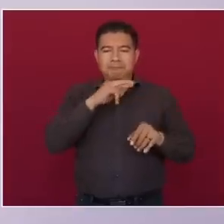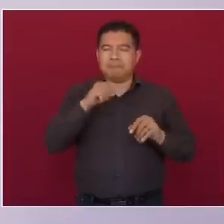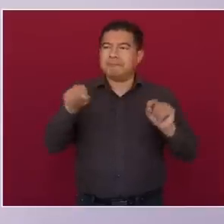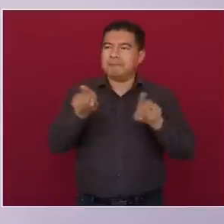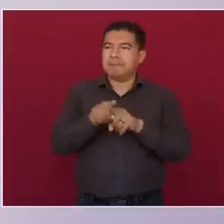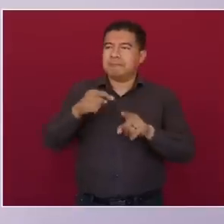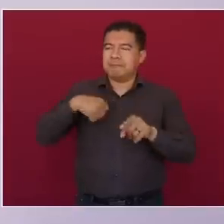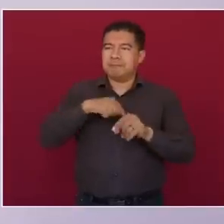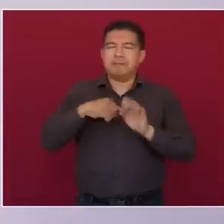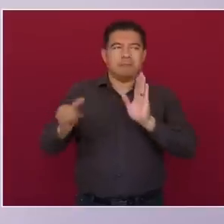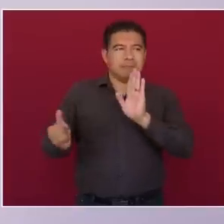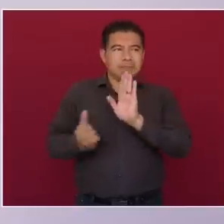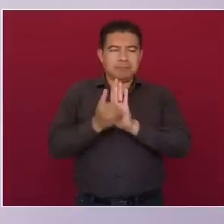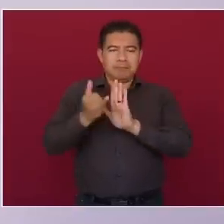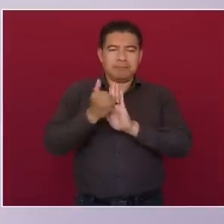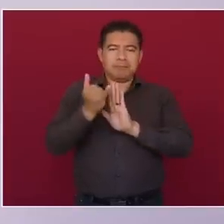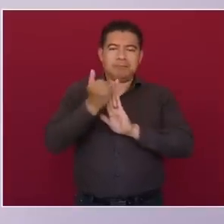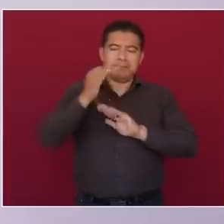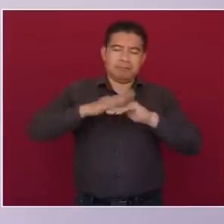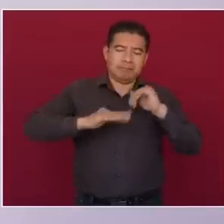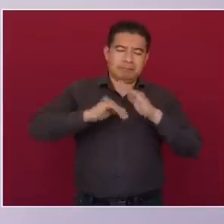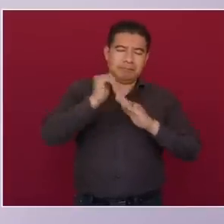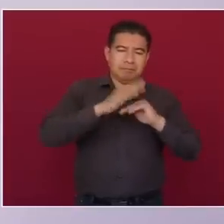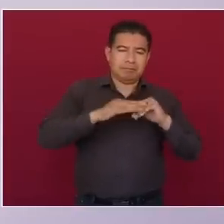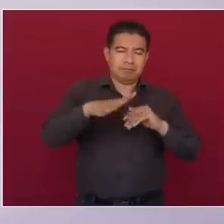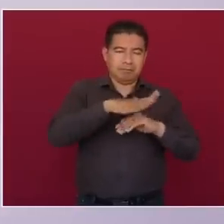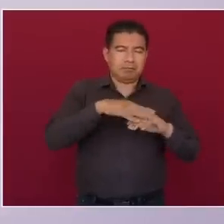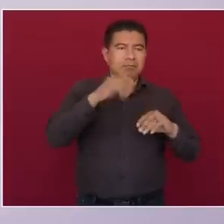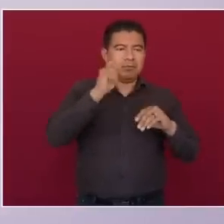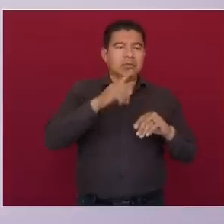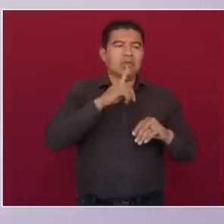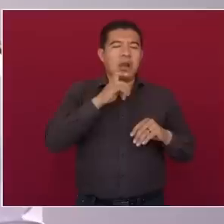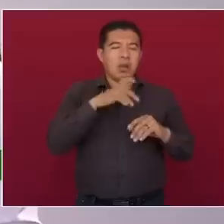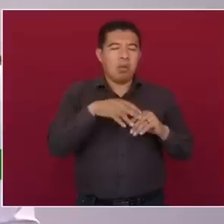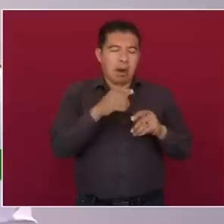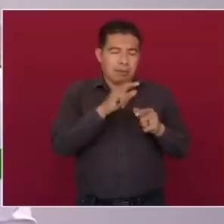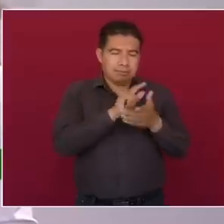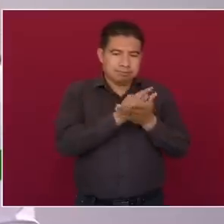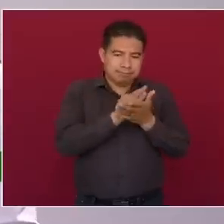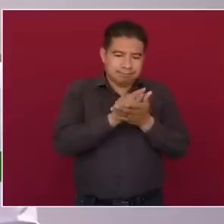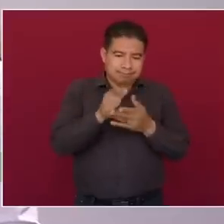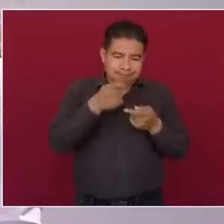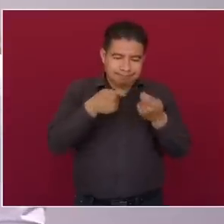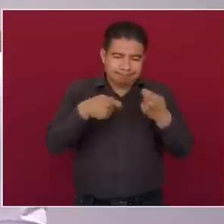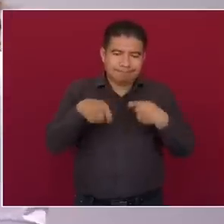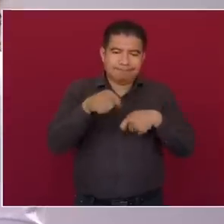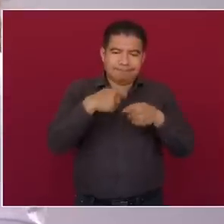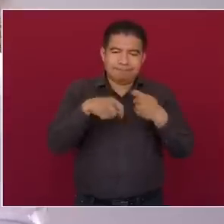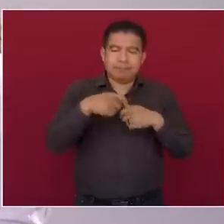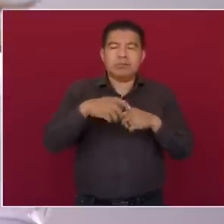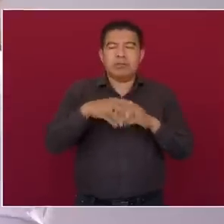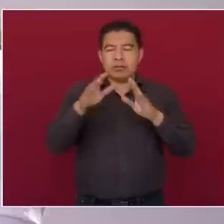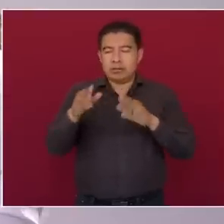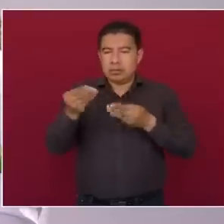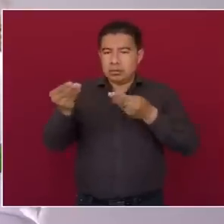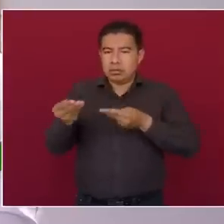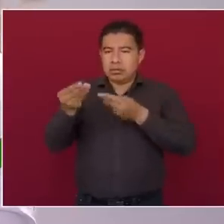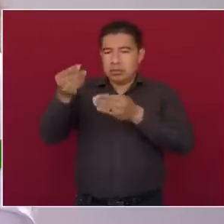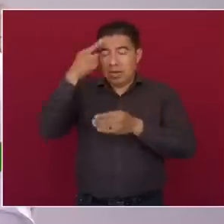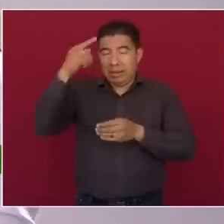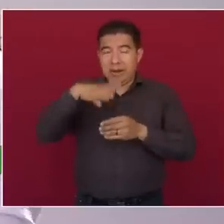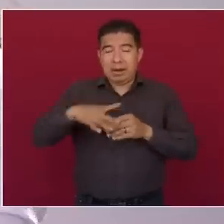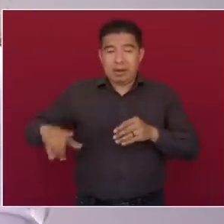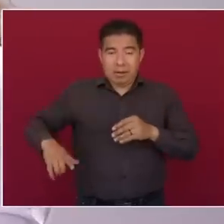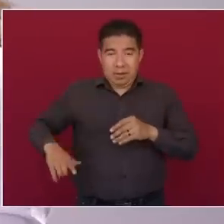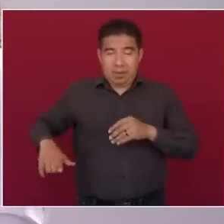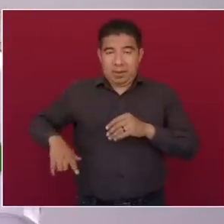reconstruyó una planta de tratamiento de agua en dicho municipio y se entregó al gobierno del estado.